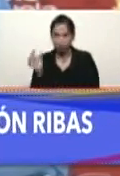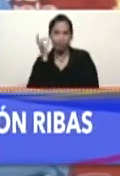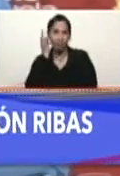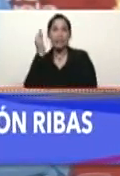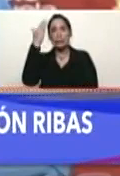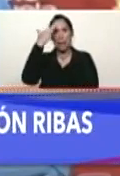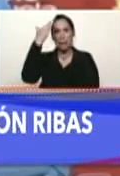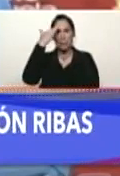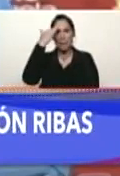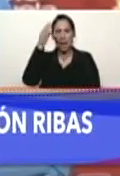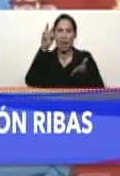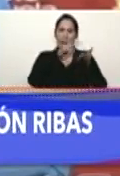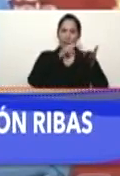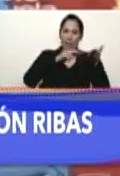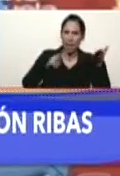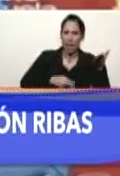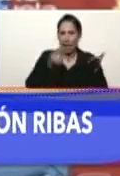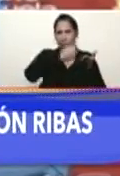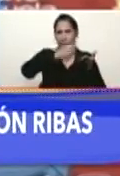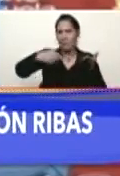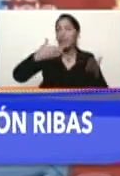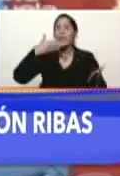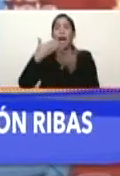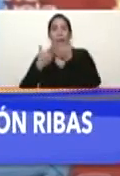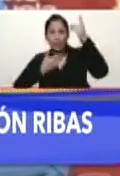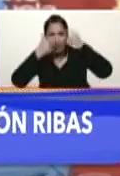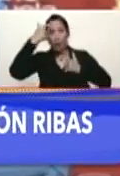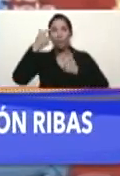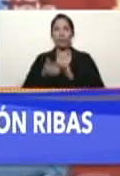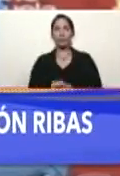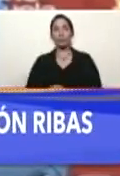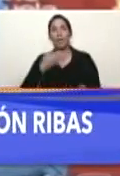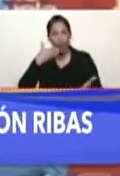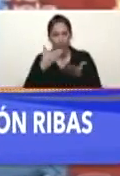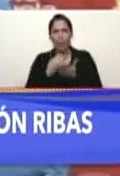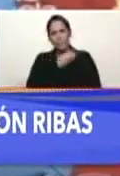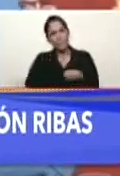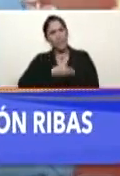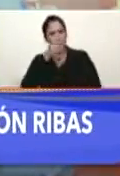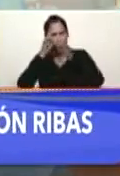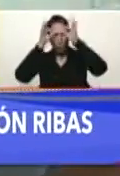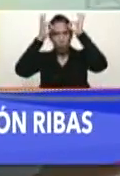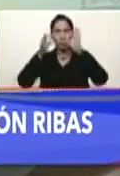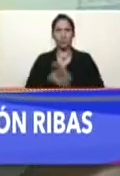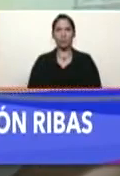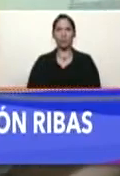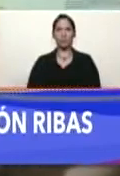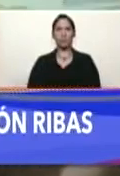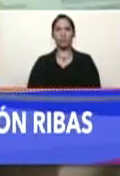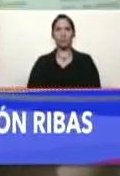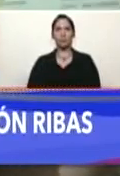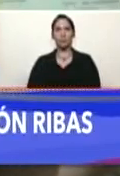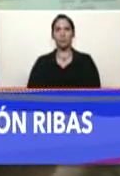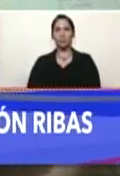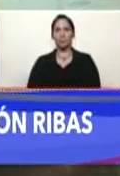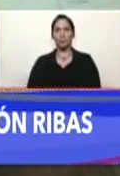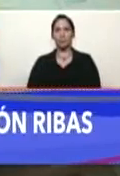escribir perfectamente. Gracias al comandante Chávez, gracias a la misión Robinson.